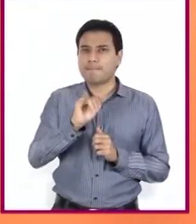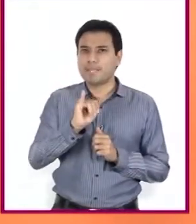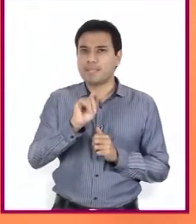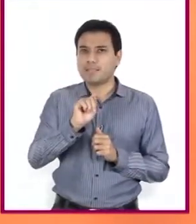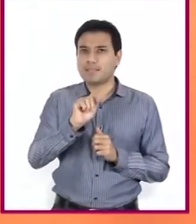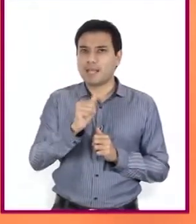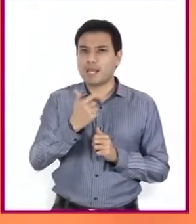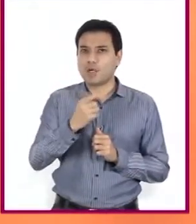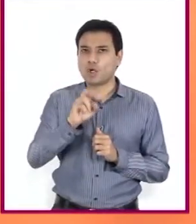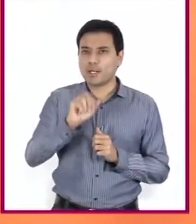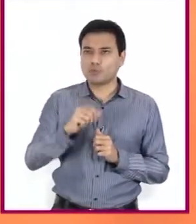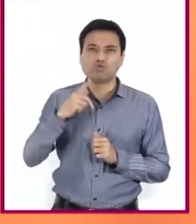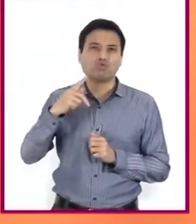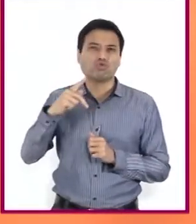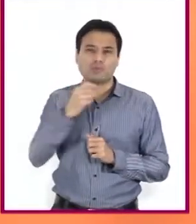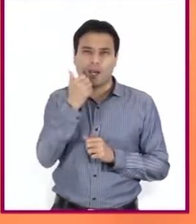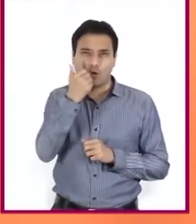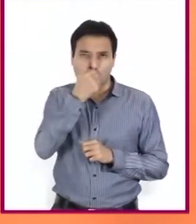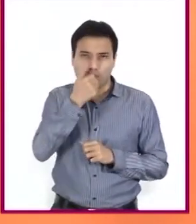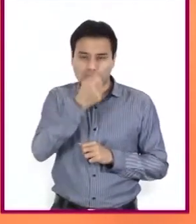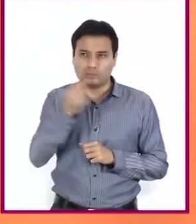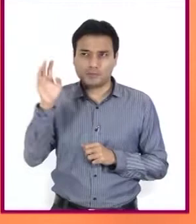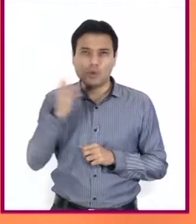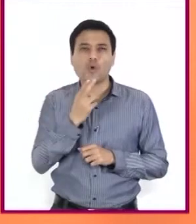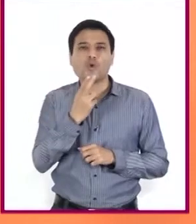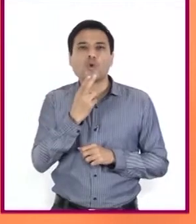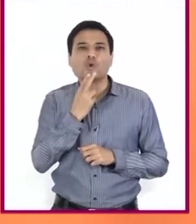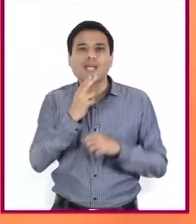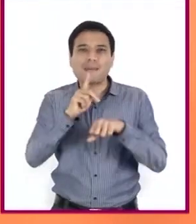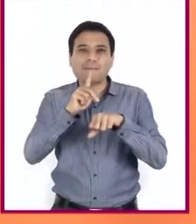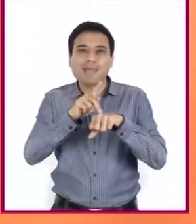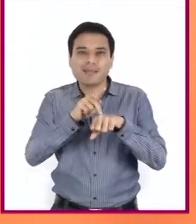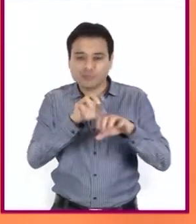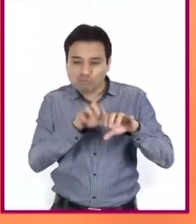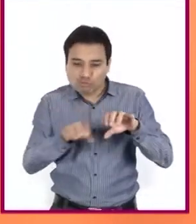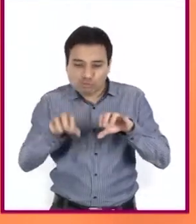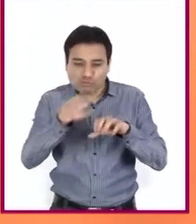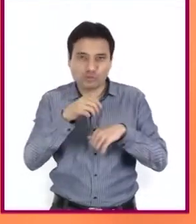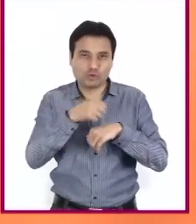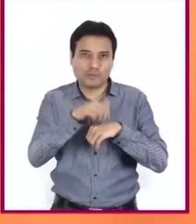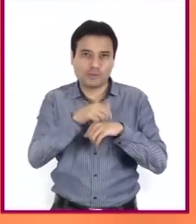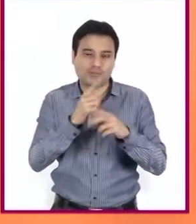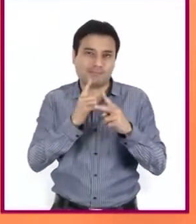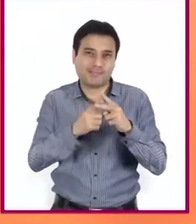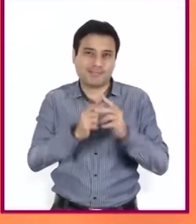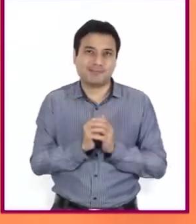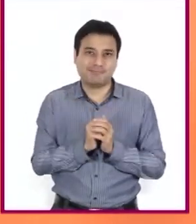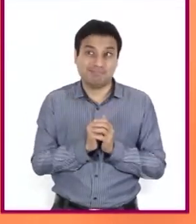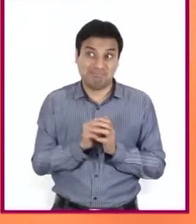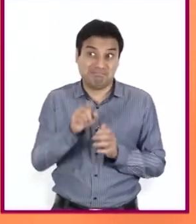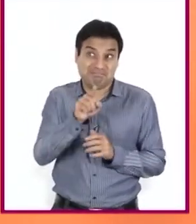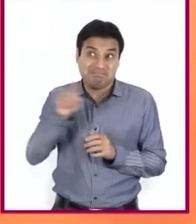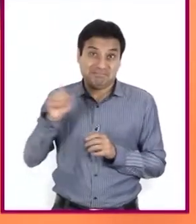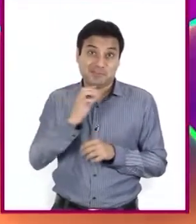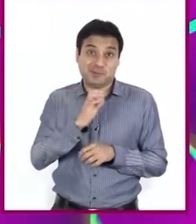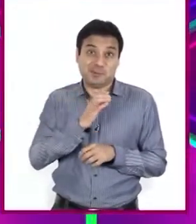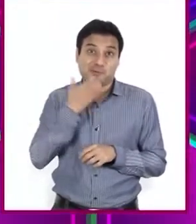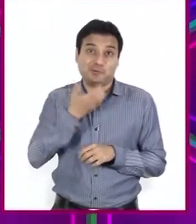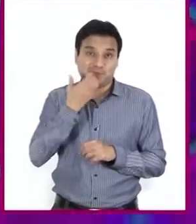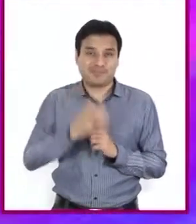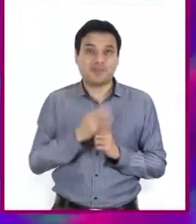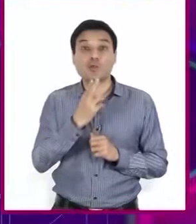usaban piedritas para representar números. A los pitagóricos se les atribuye el estudio de los números